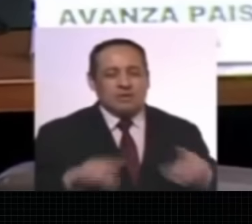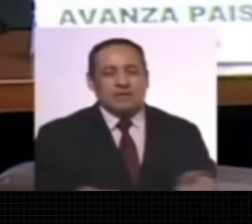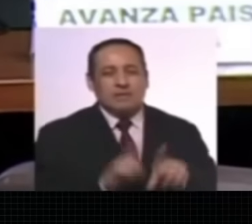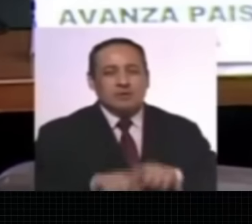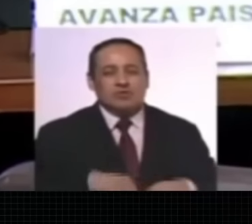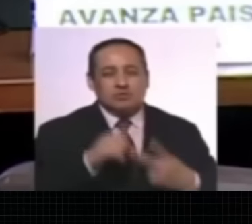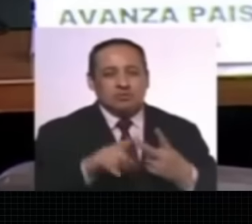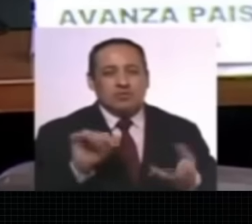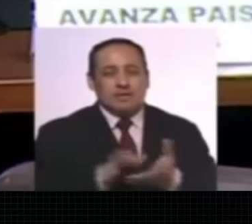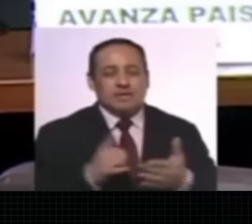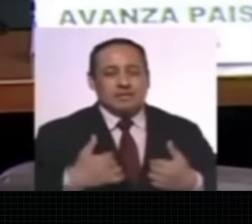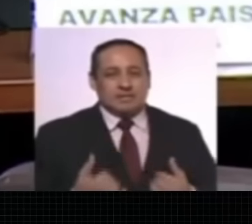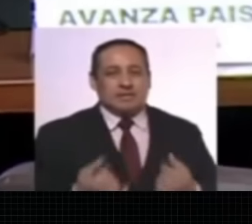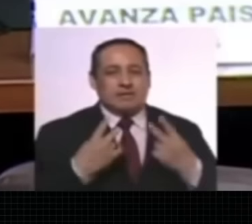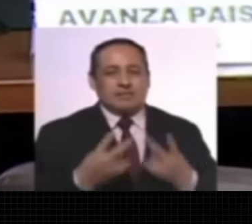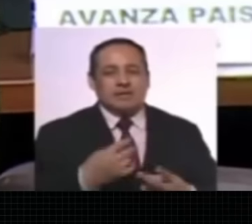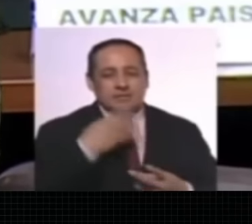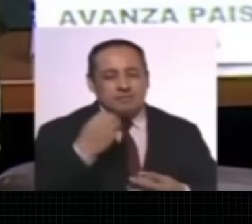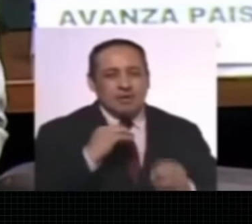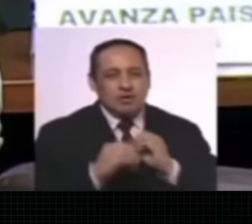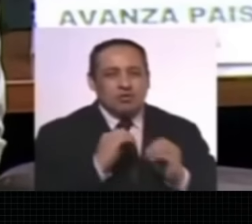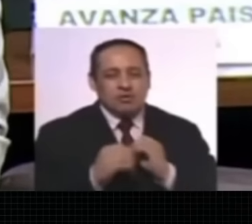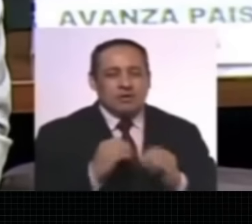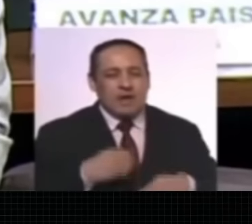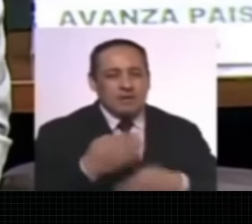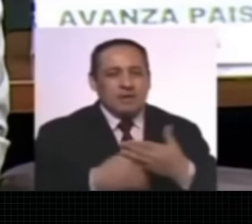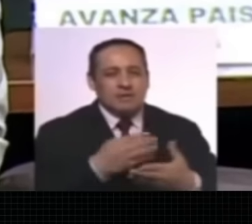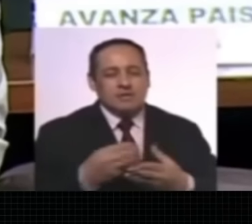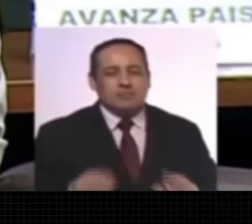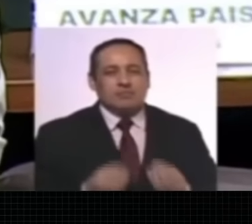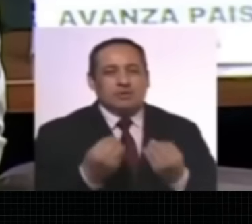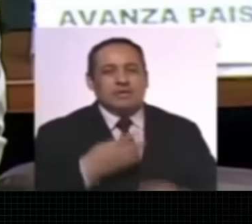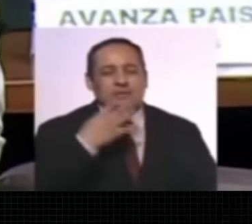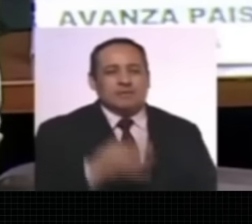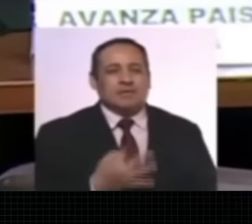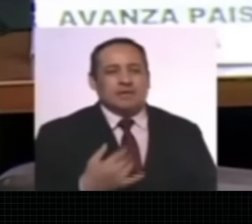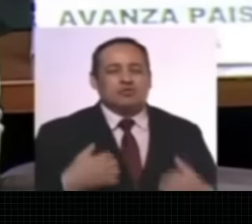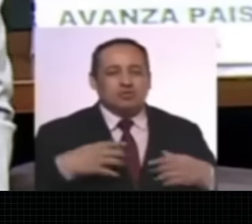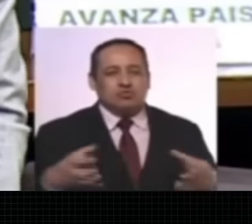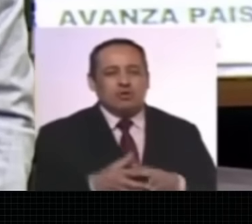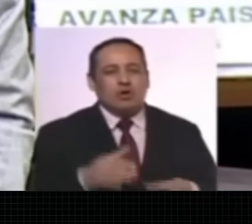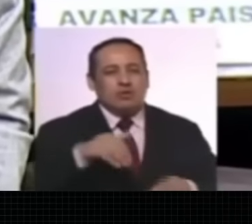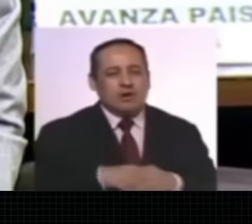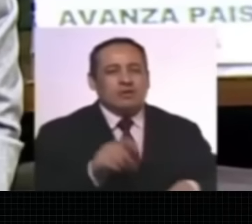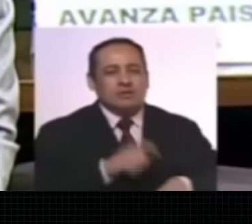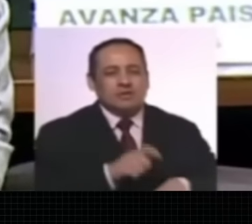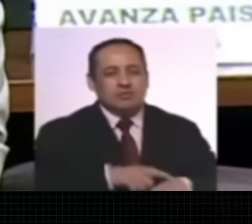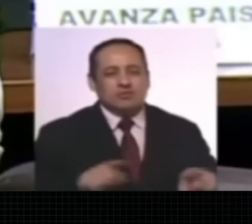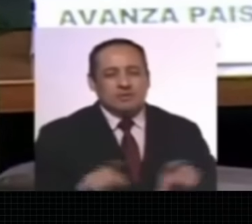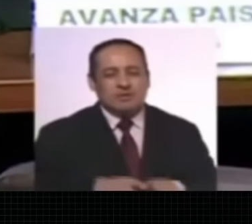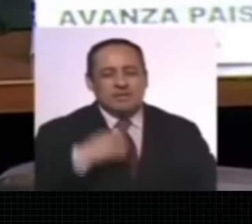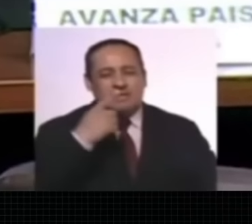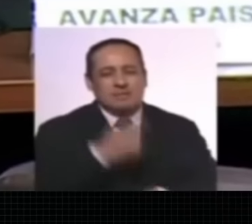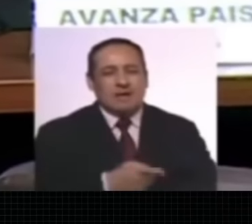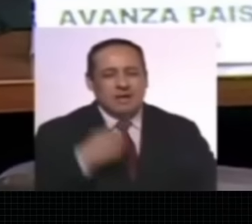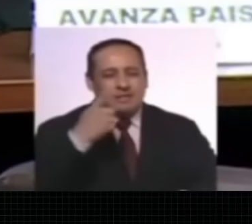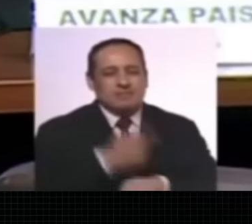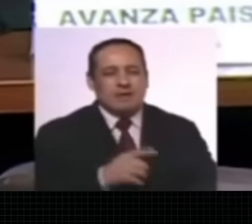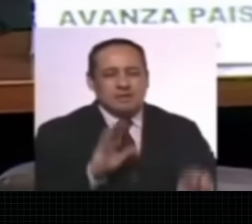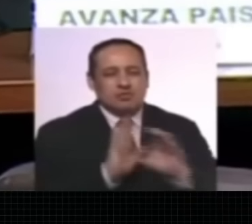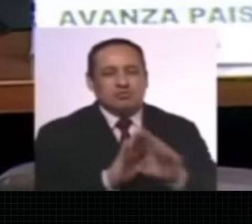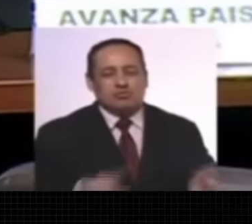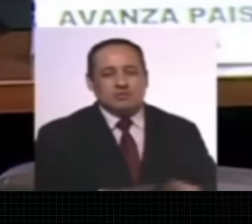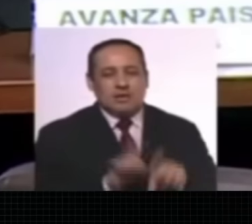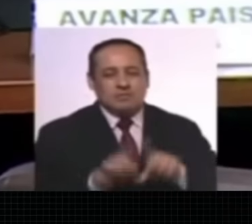lo segundo que trae la bicameralidad es mejor calidad legislativa porque obviamente nos ahorraríamos la cantidad de demandas de inconstitucionalidad